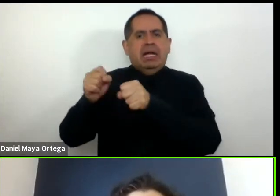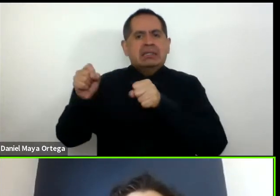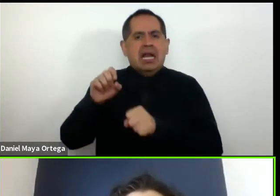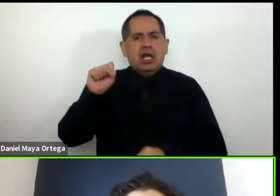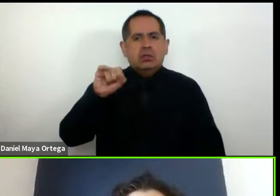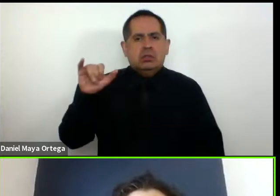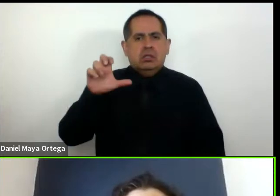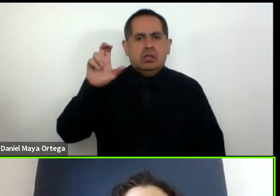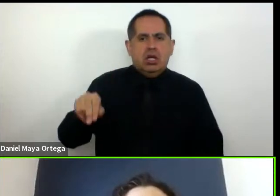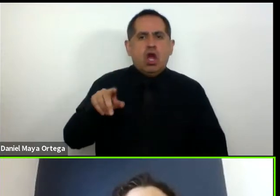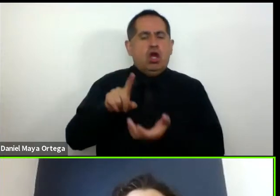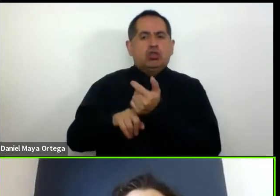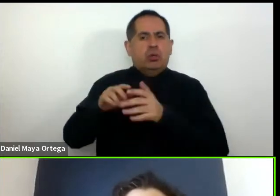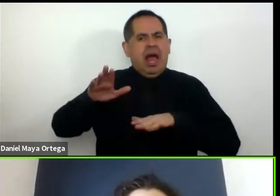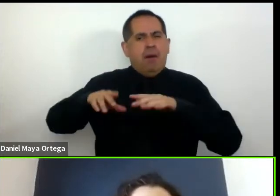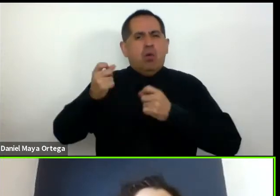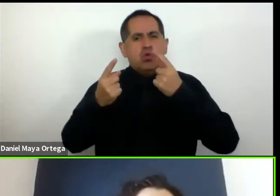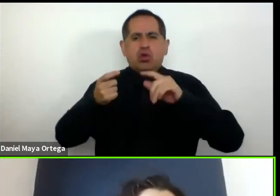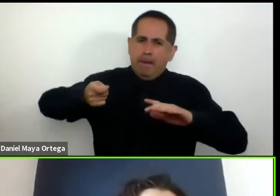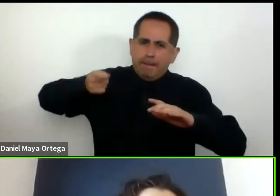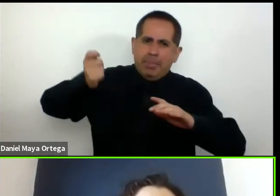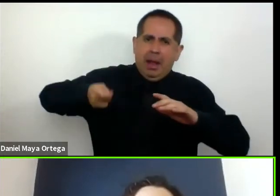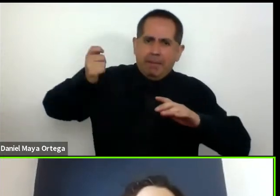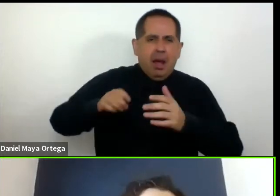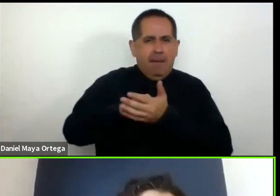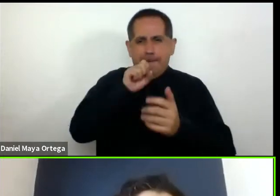en la resolución de ciertos asuntos como el de